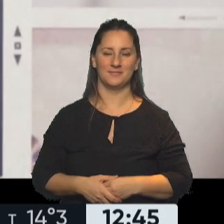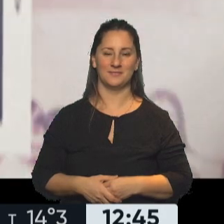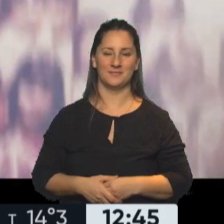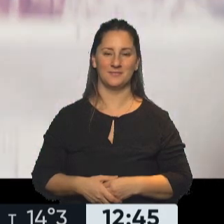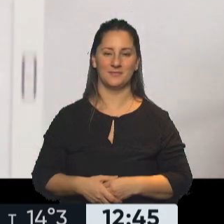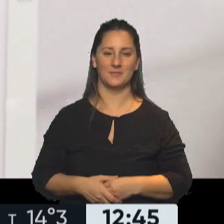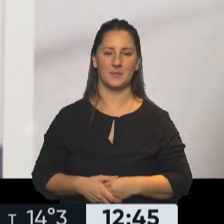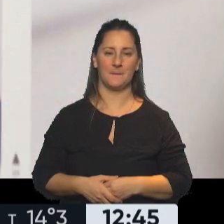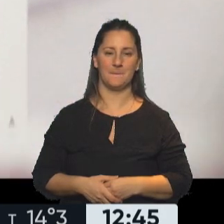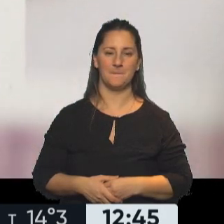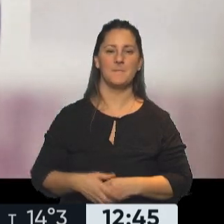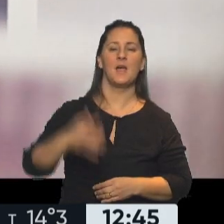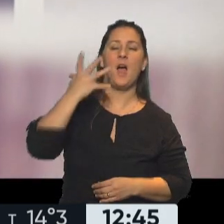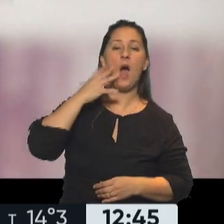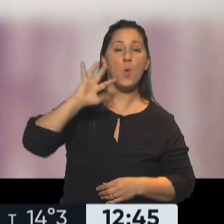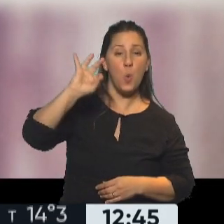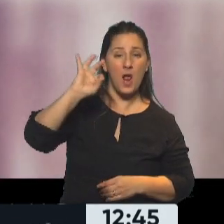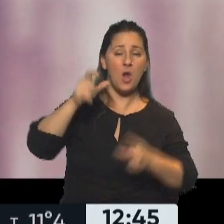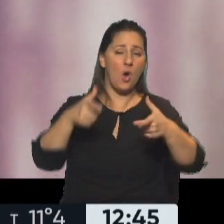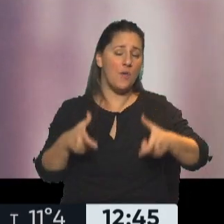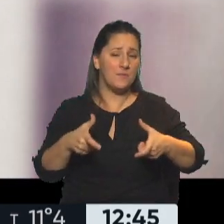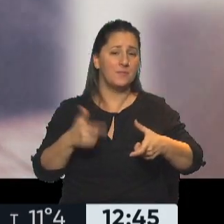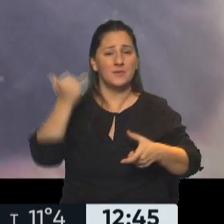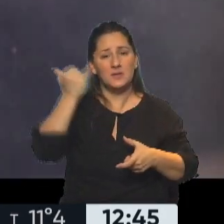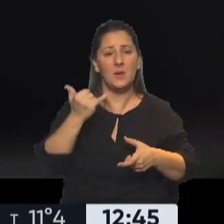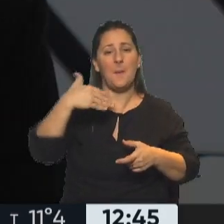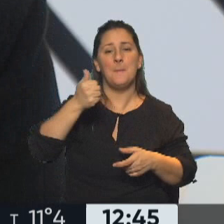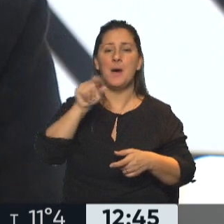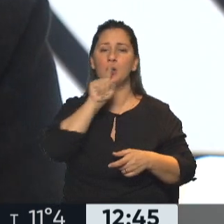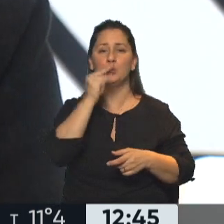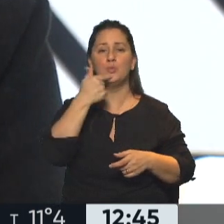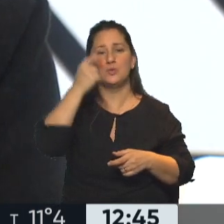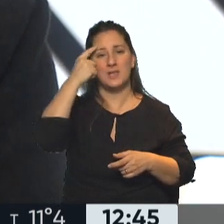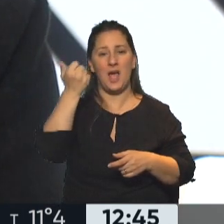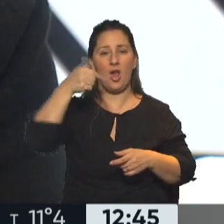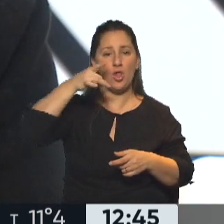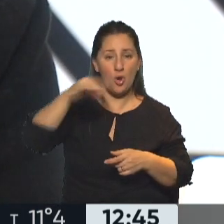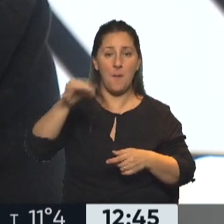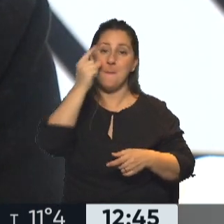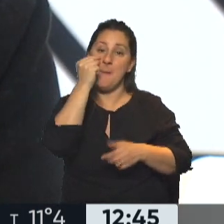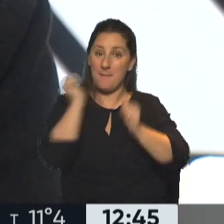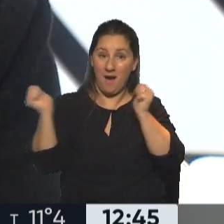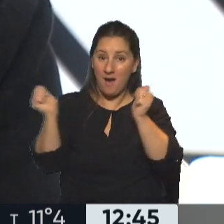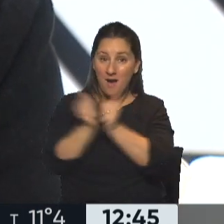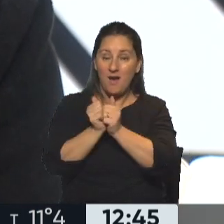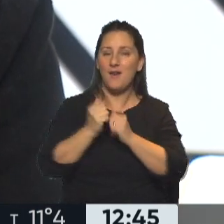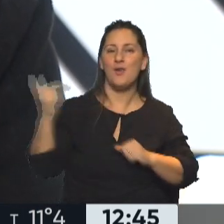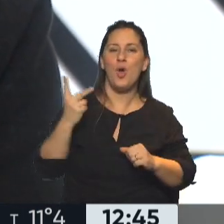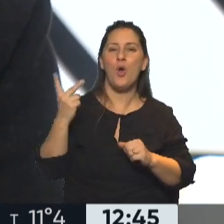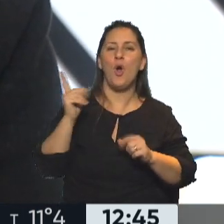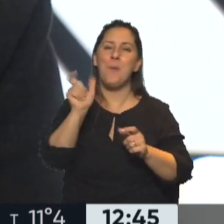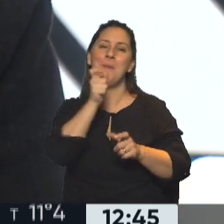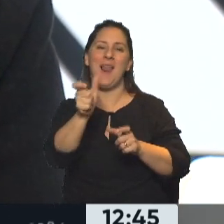Mi abuelo tiene un disco para mí increíble que me encanta, que se llama Matuseando, y con mi papá usábamos mucho como verbo,